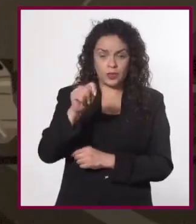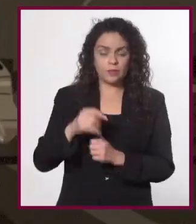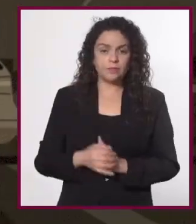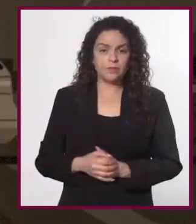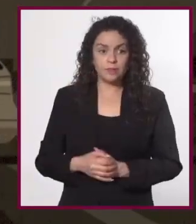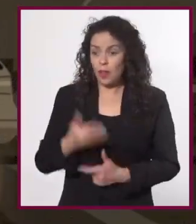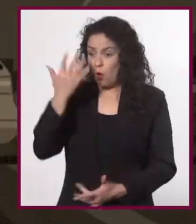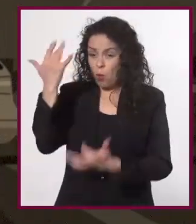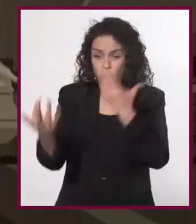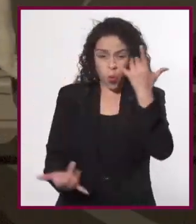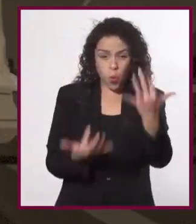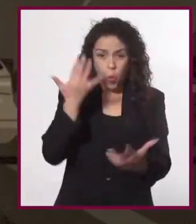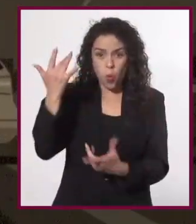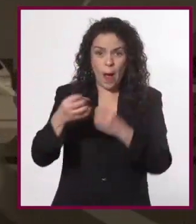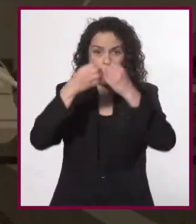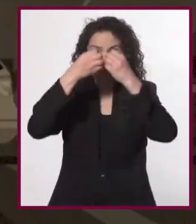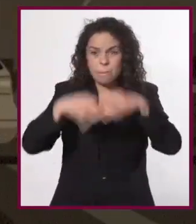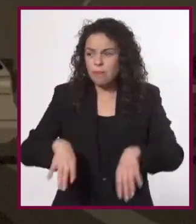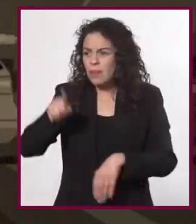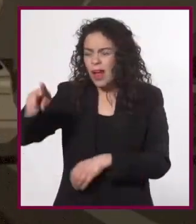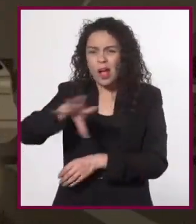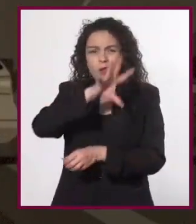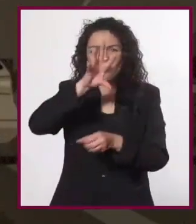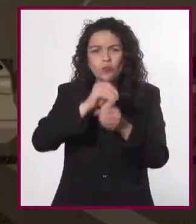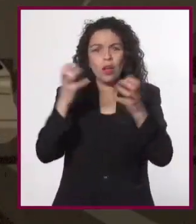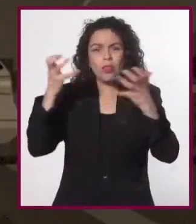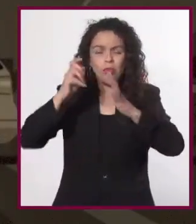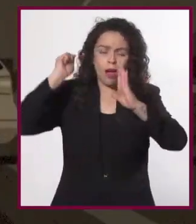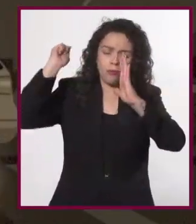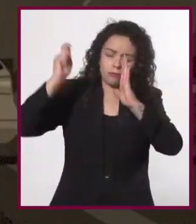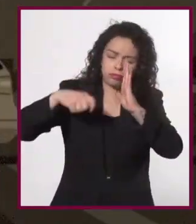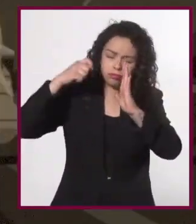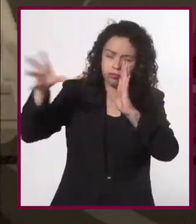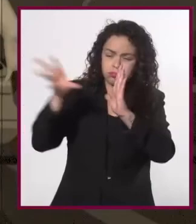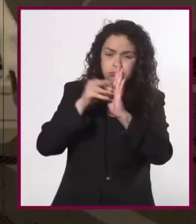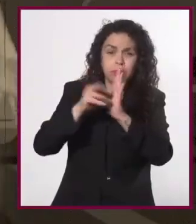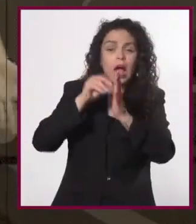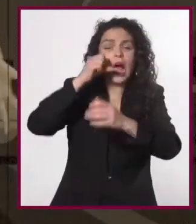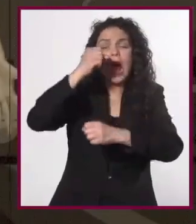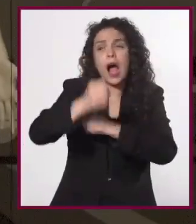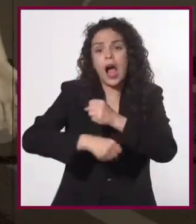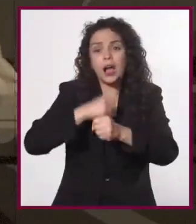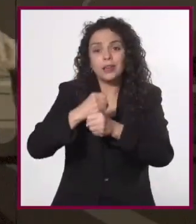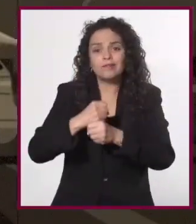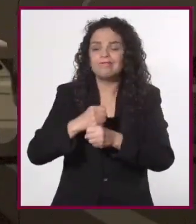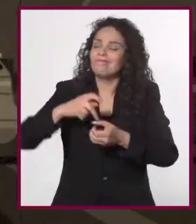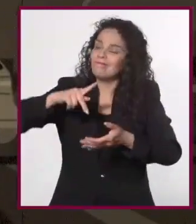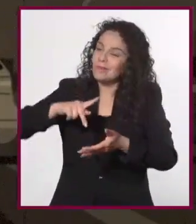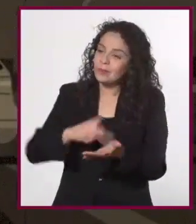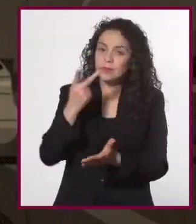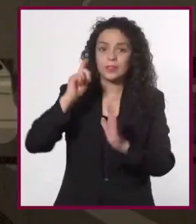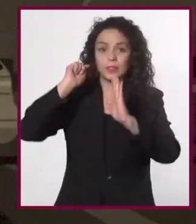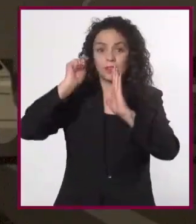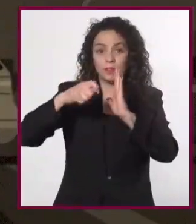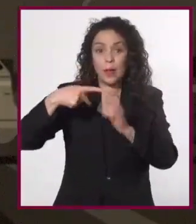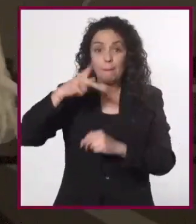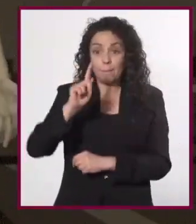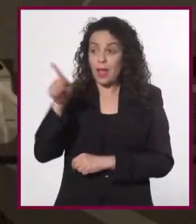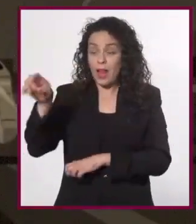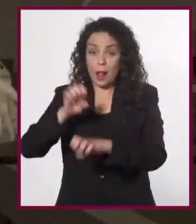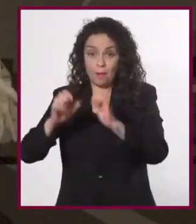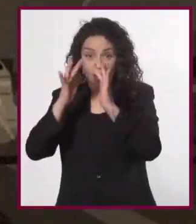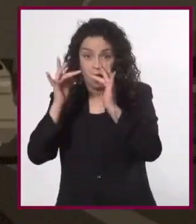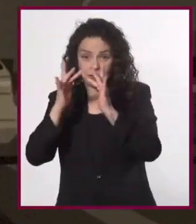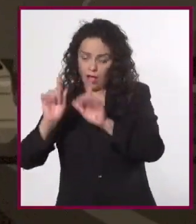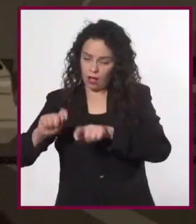incendio, perdió todo el material que había rodado durante años y tuvo que volver a grabar, ahora financiado por una empresa